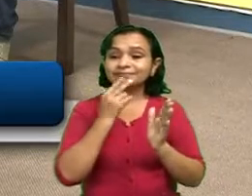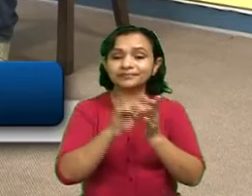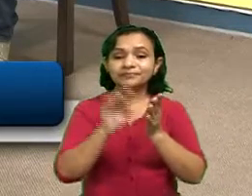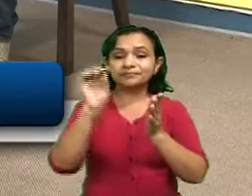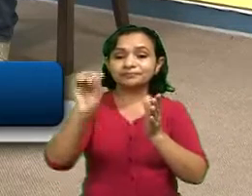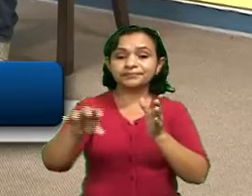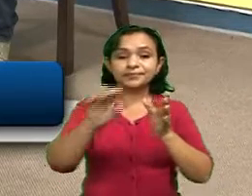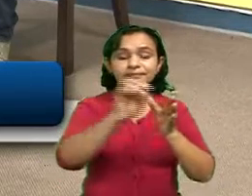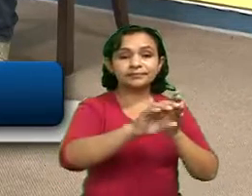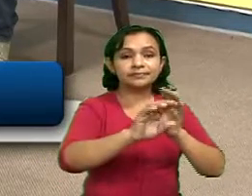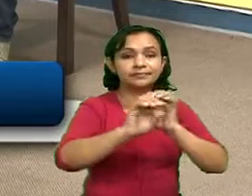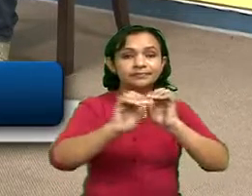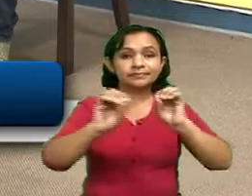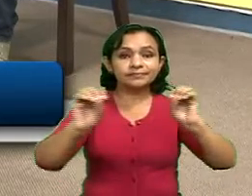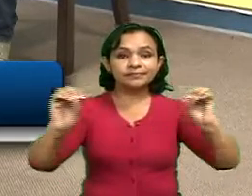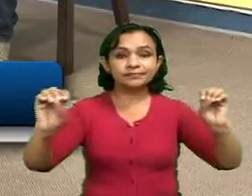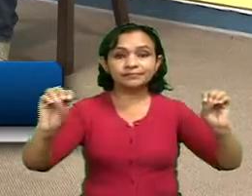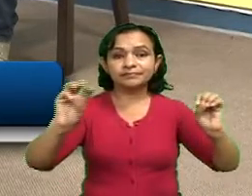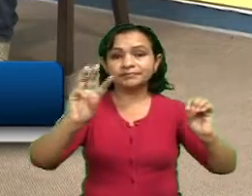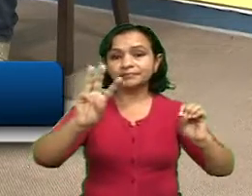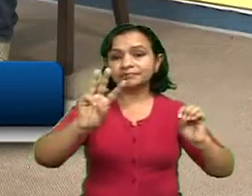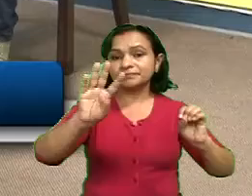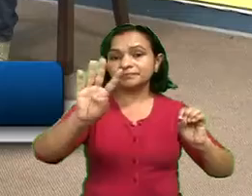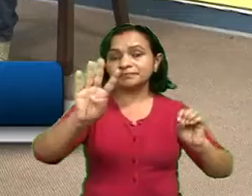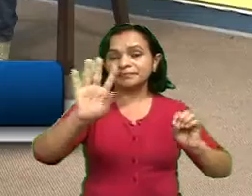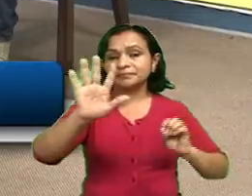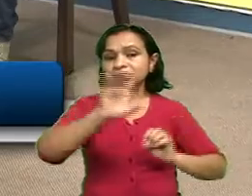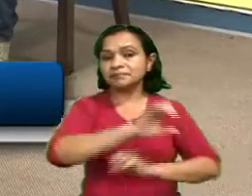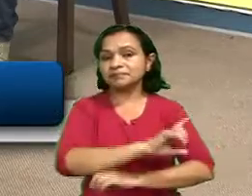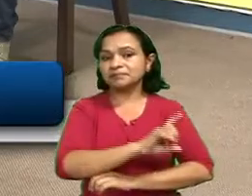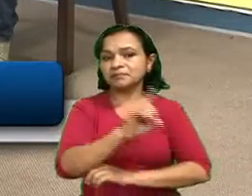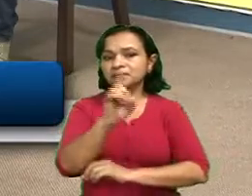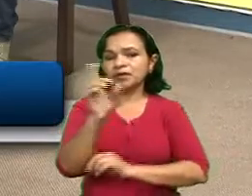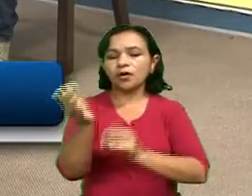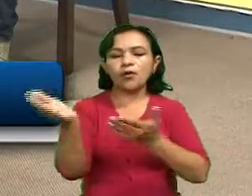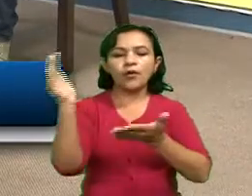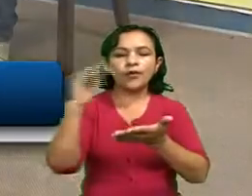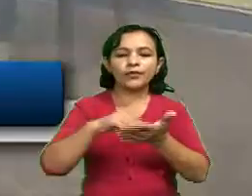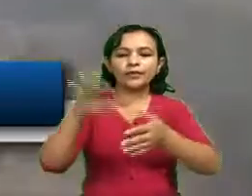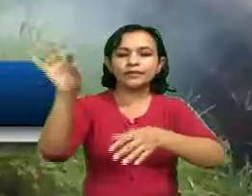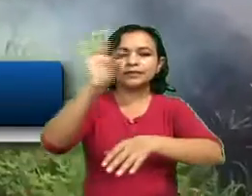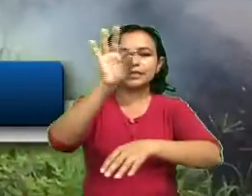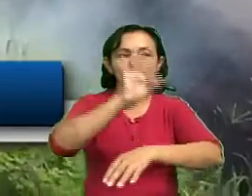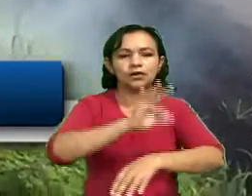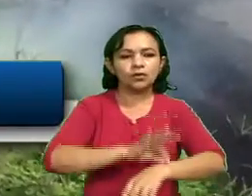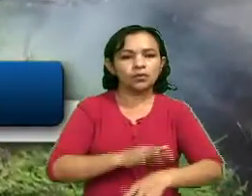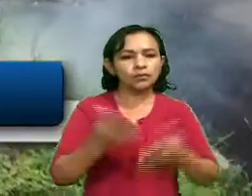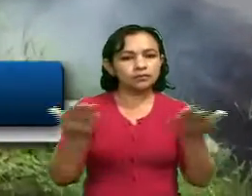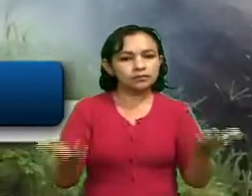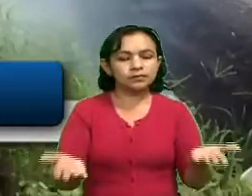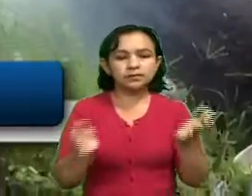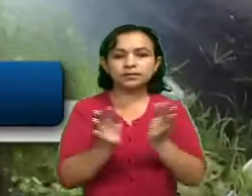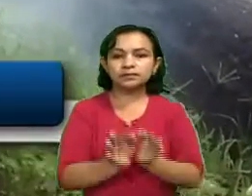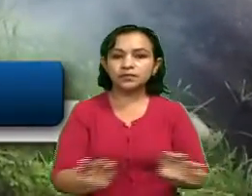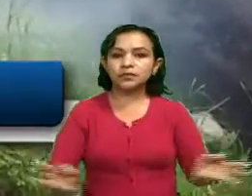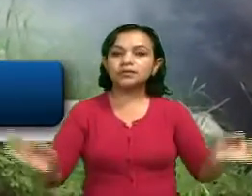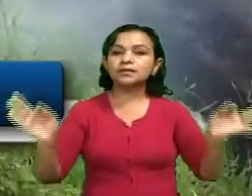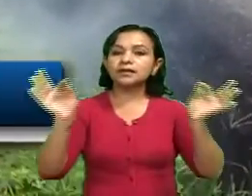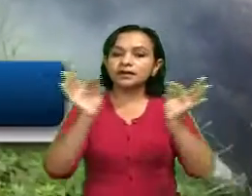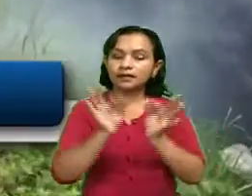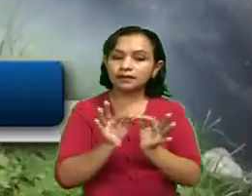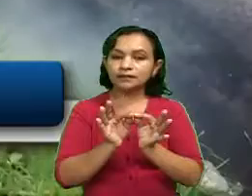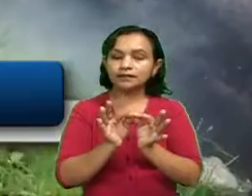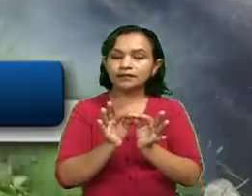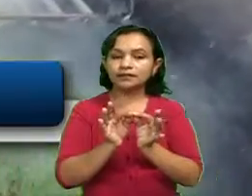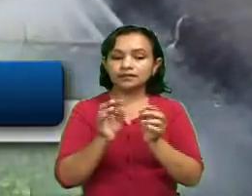producto, a los 3, 4, 5 días, sí. Así es, está de nuevamente el zancudo. Ya. Es importante entonces